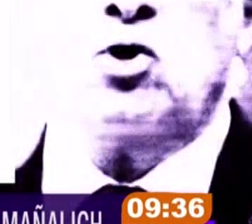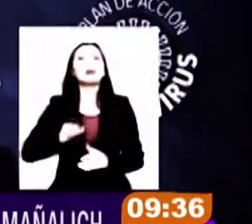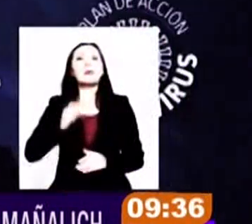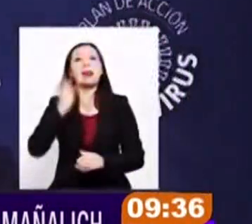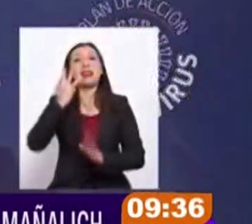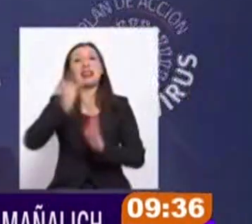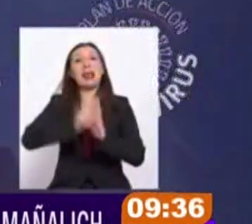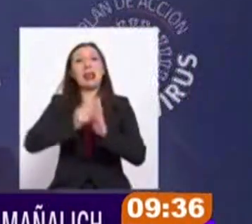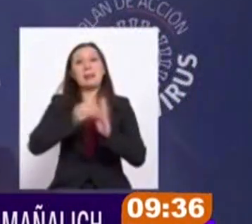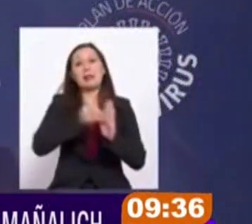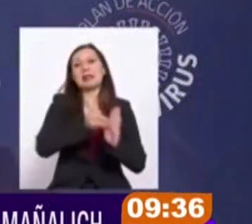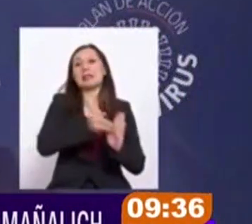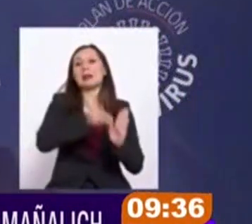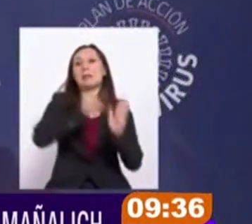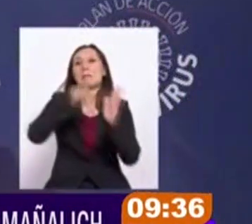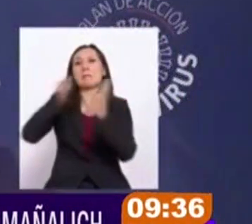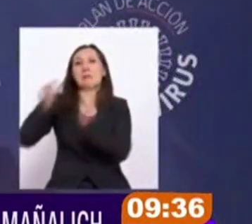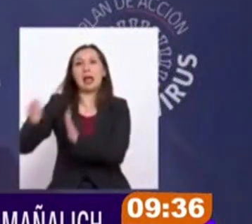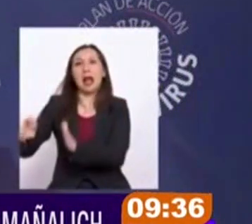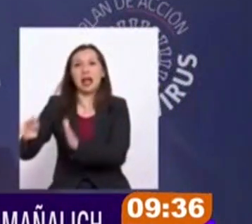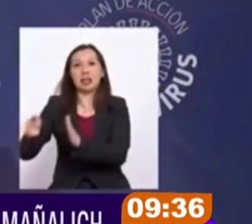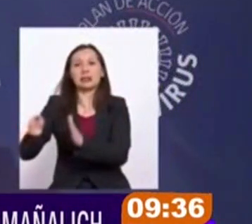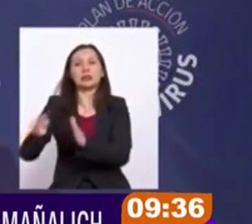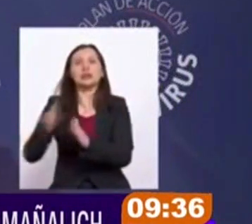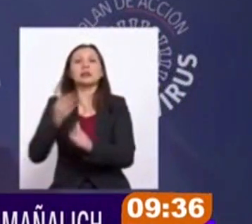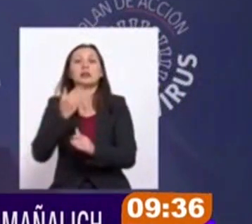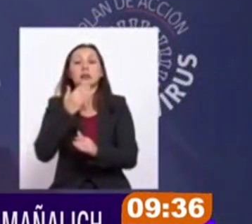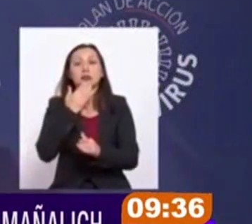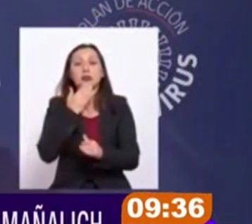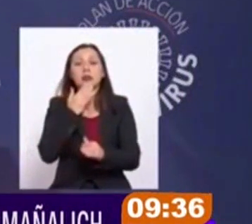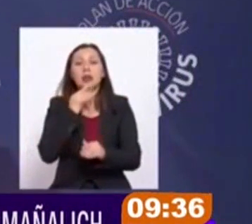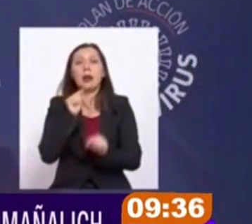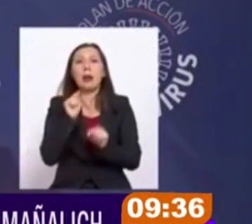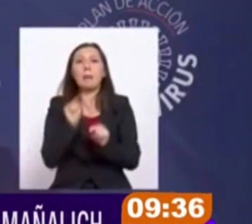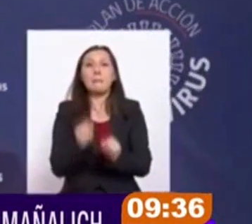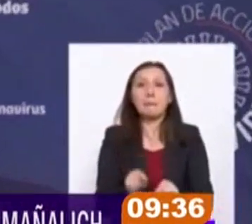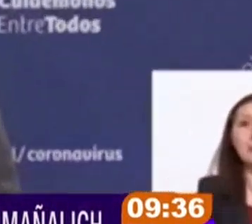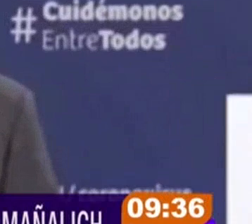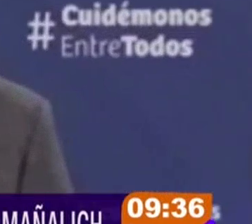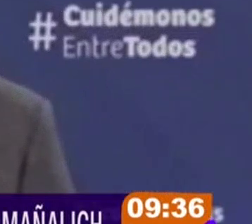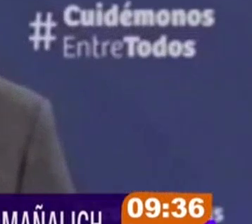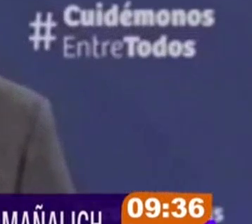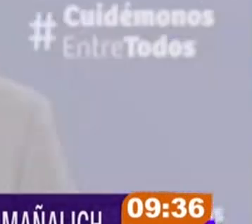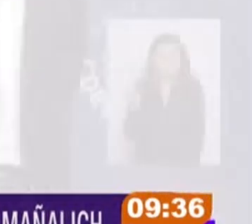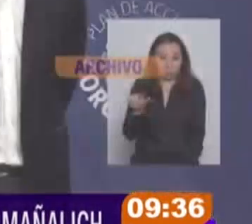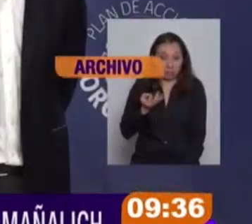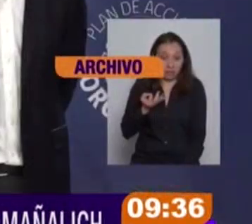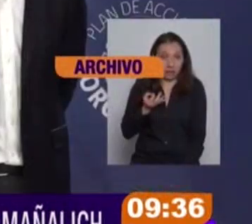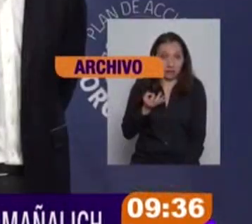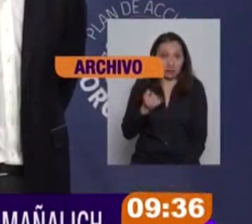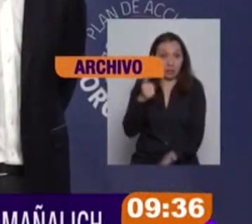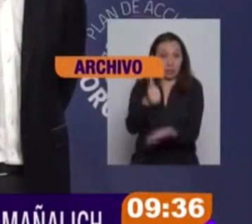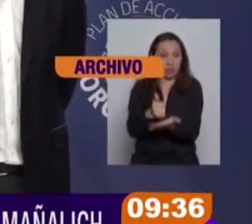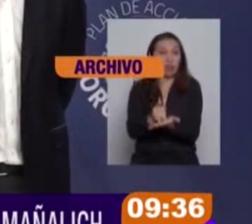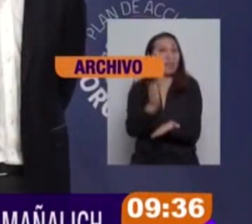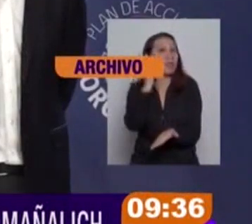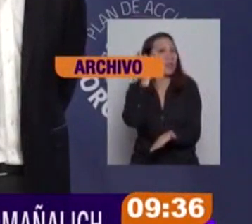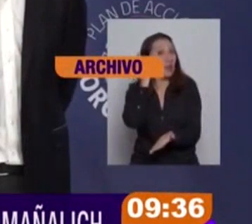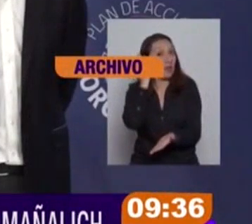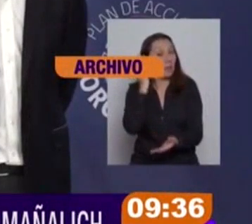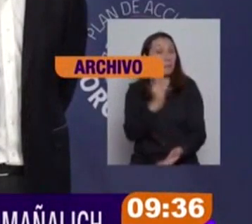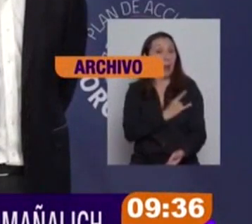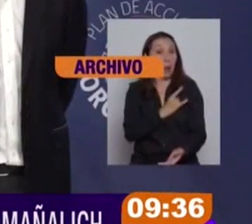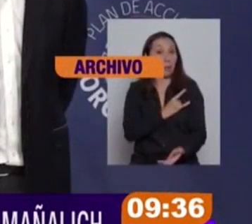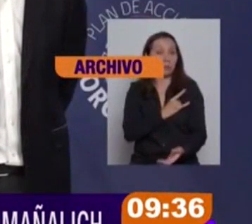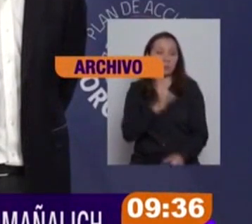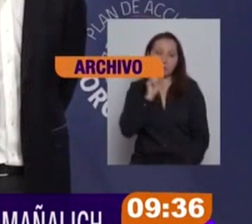su comuna, anticipándose al balance del Ministerio de Salud, algo que no gustó para nada a Jaime Mañalich. La alcaldesa de